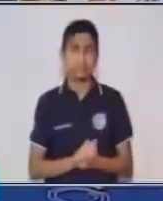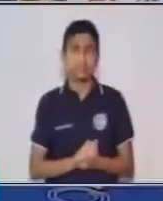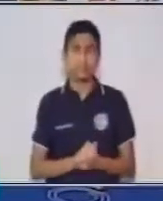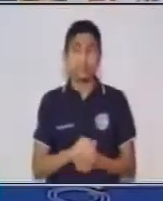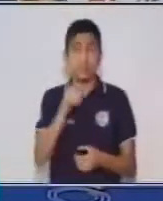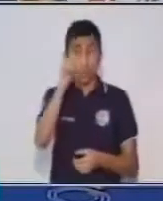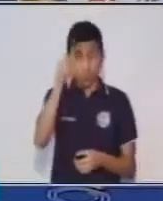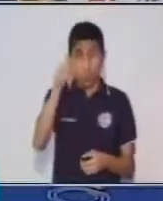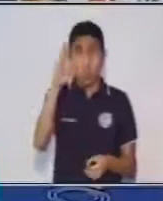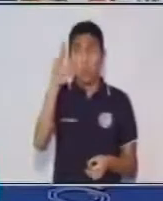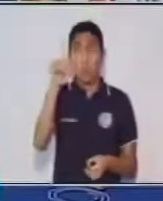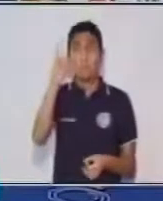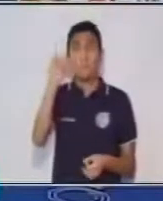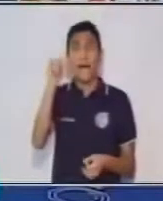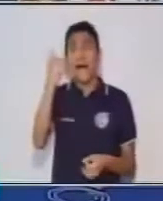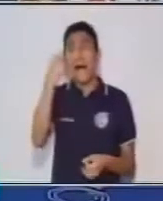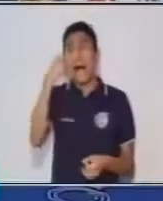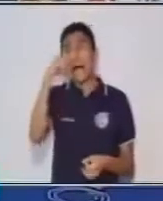bajaste.